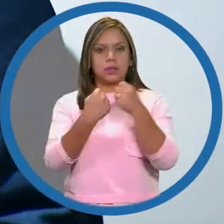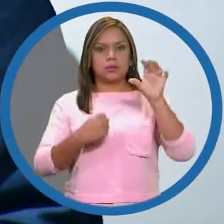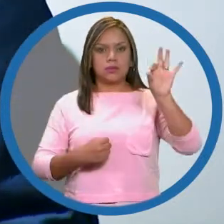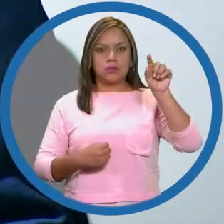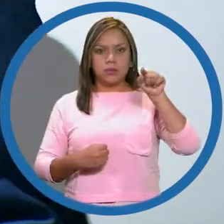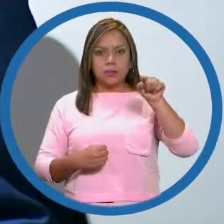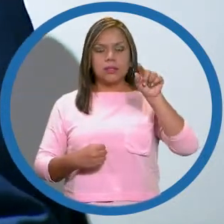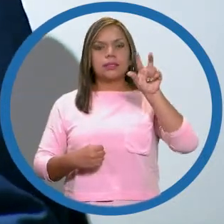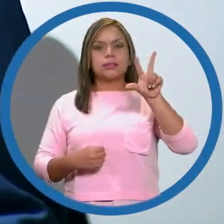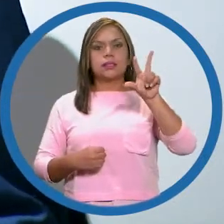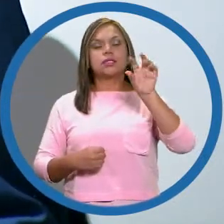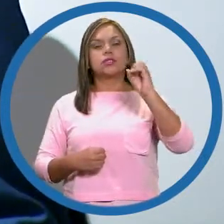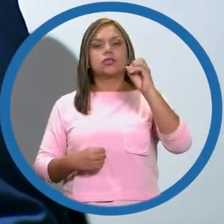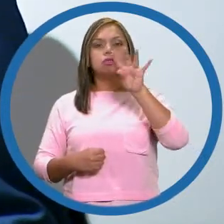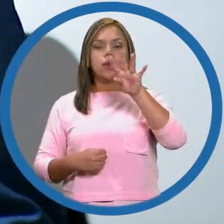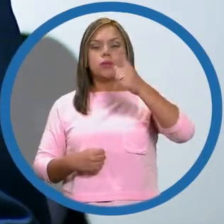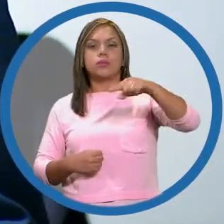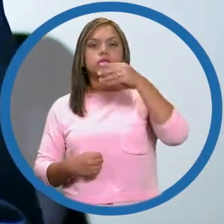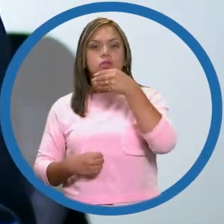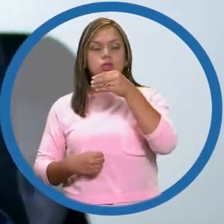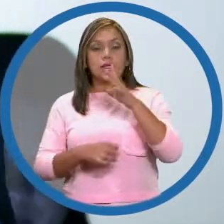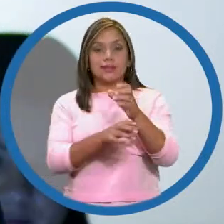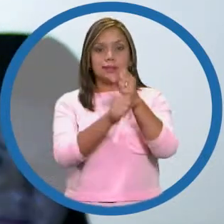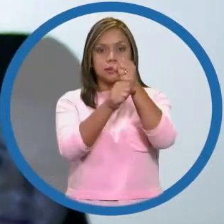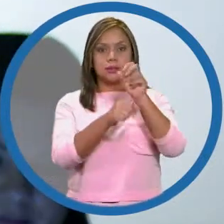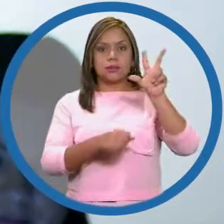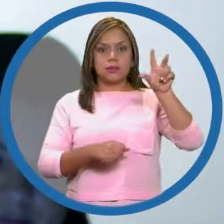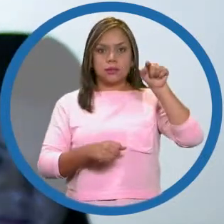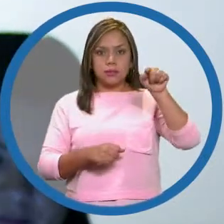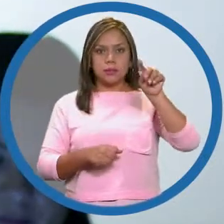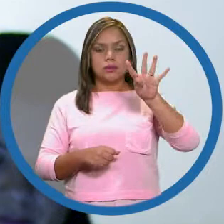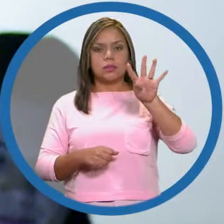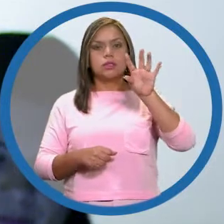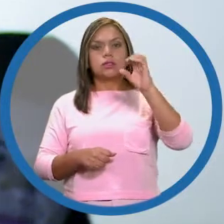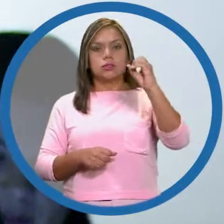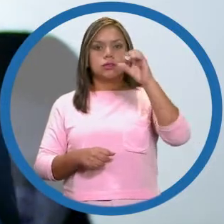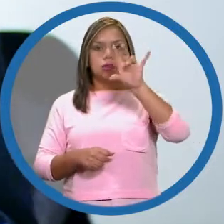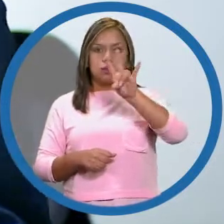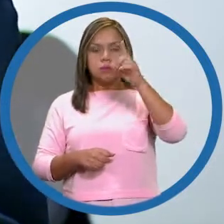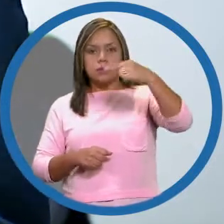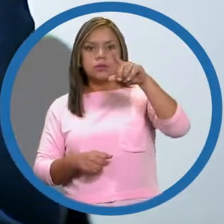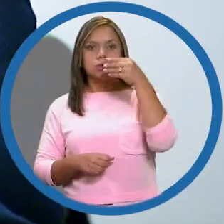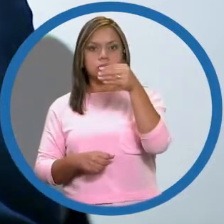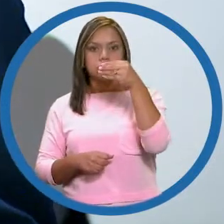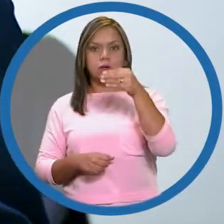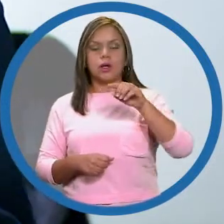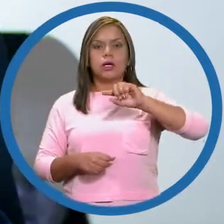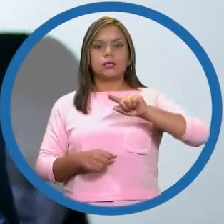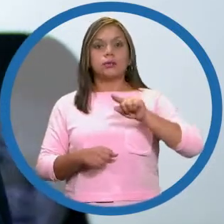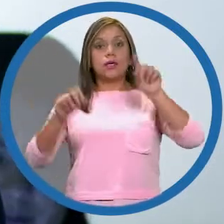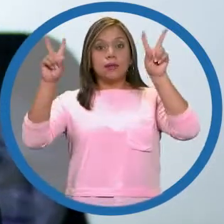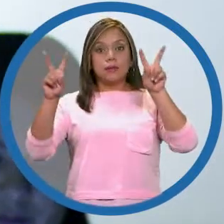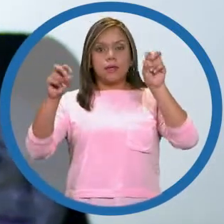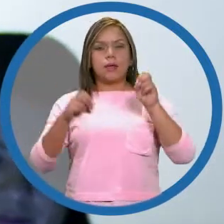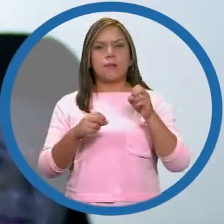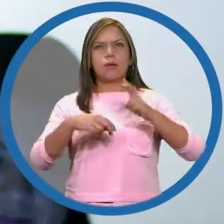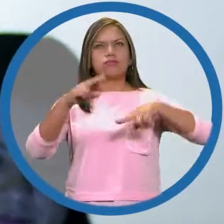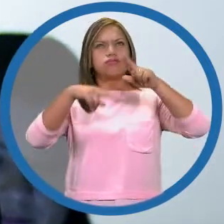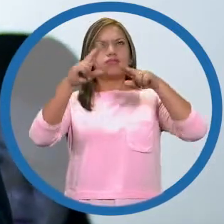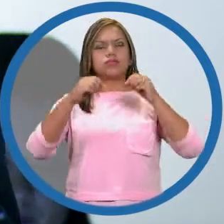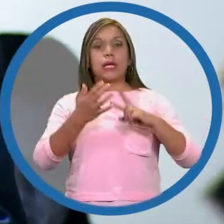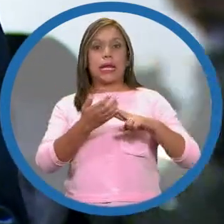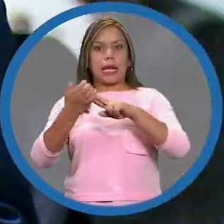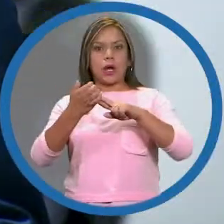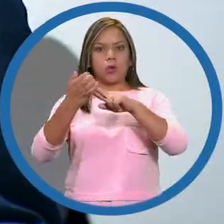social, 9.304 millones de dólares, en seguridad, 3.407 millones de dólares, en el sector de